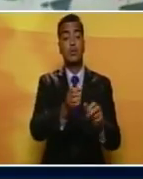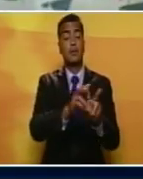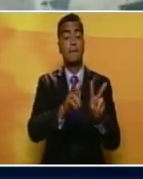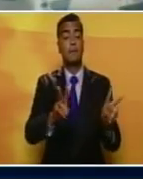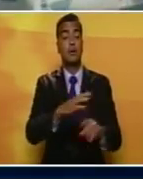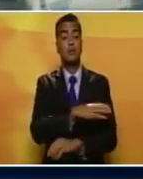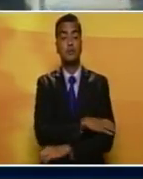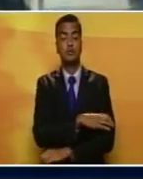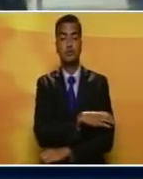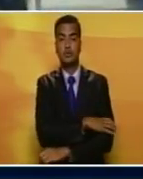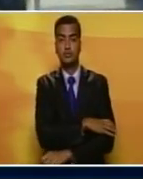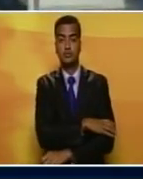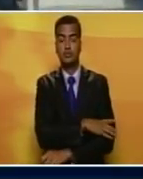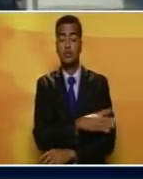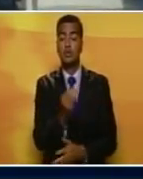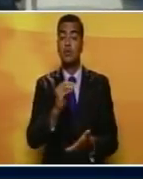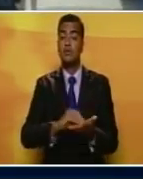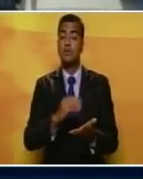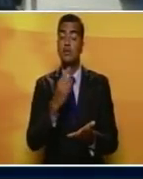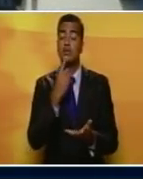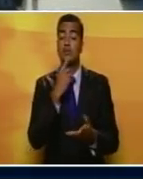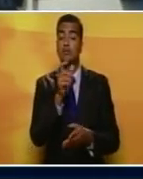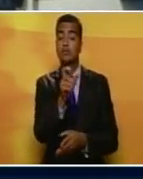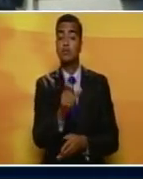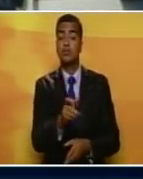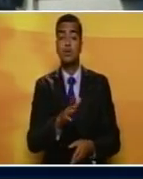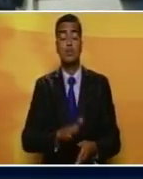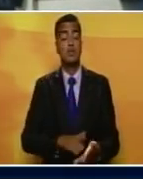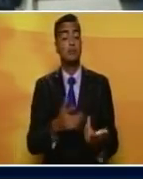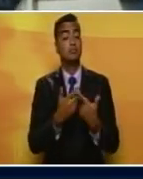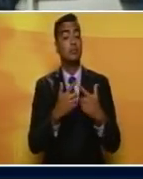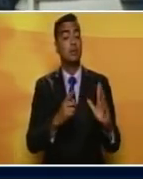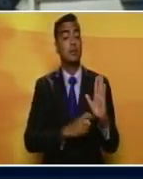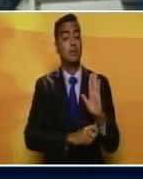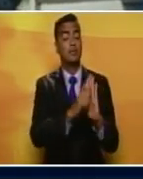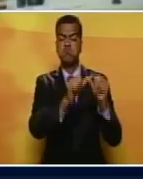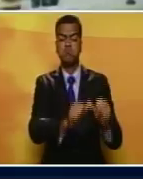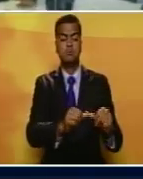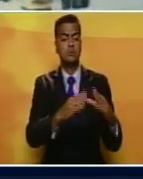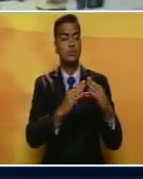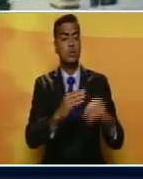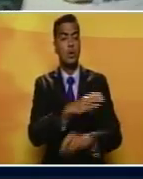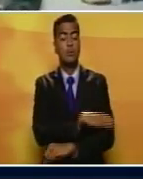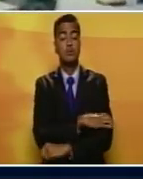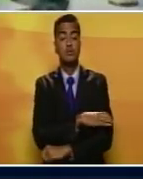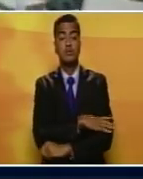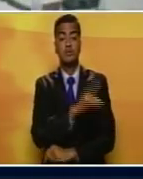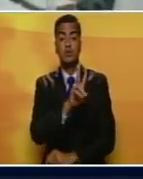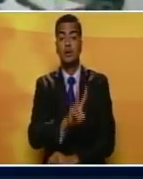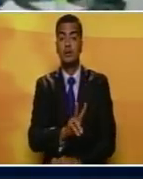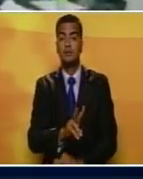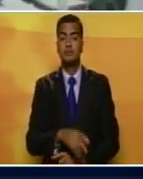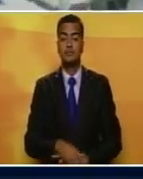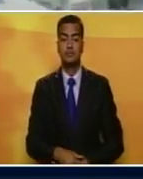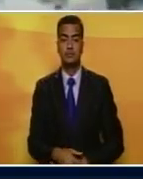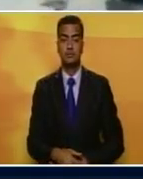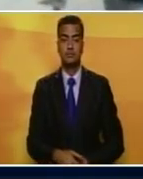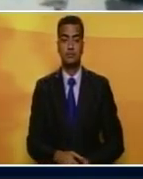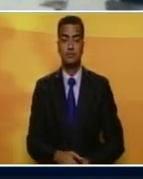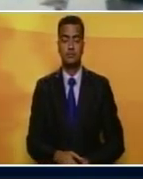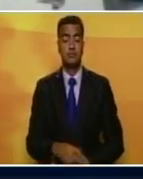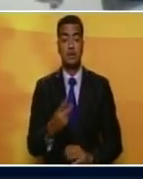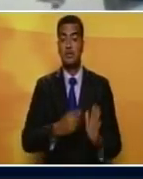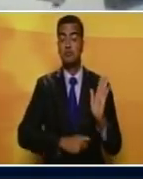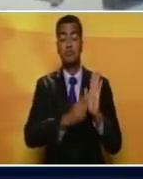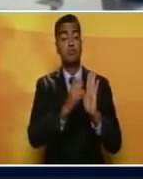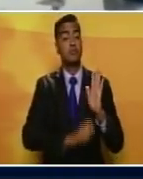con la oposición y ratificó que su delegación se encuentra lista para firmar los puntos previamente acordados. Tengo